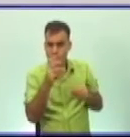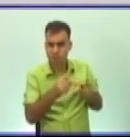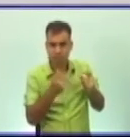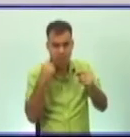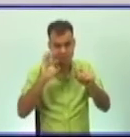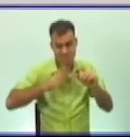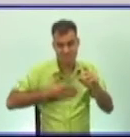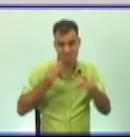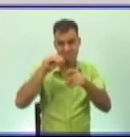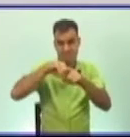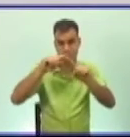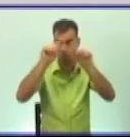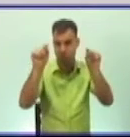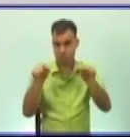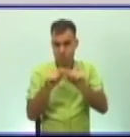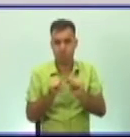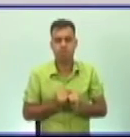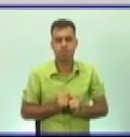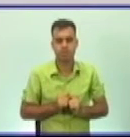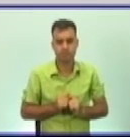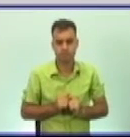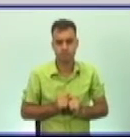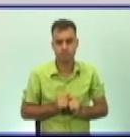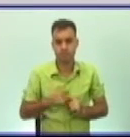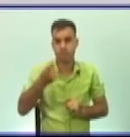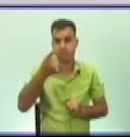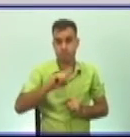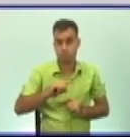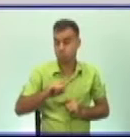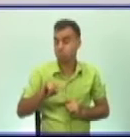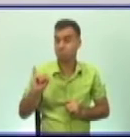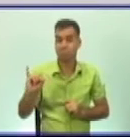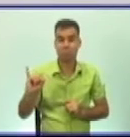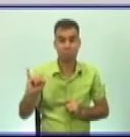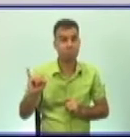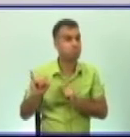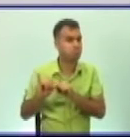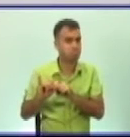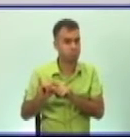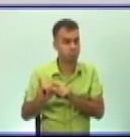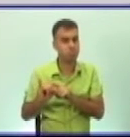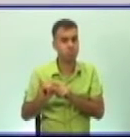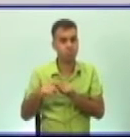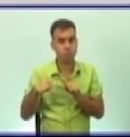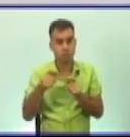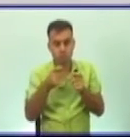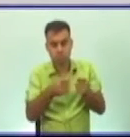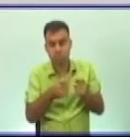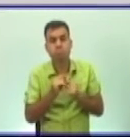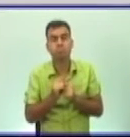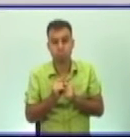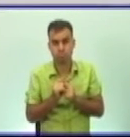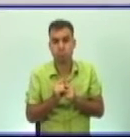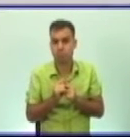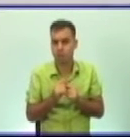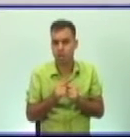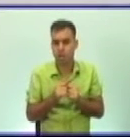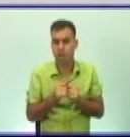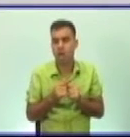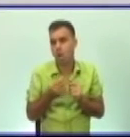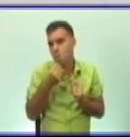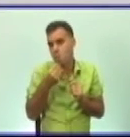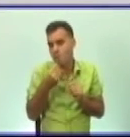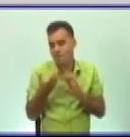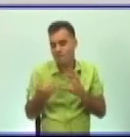circuito. En este caso, la lectura del amperímetro lo hemos manejado. Conocido el valor de la tensión efectiva, usted puede utilizar